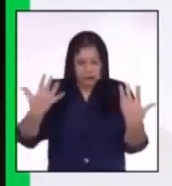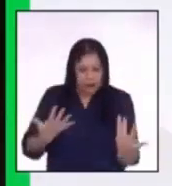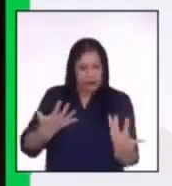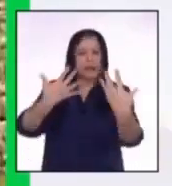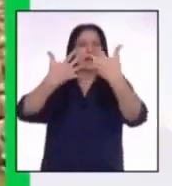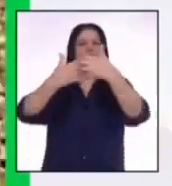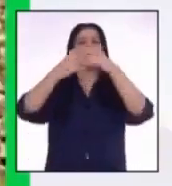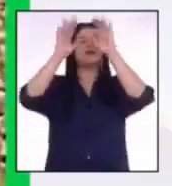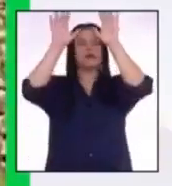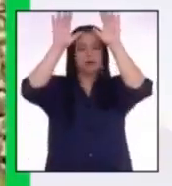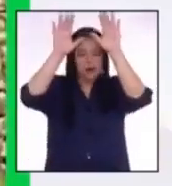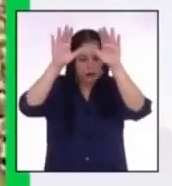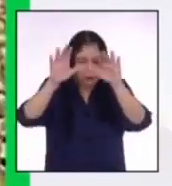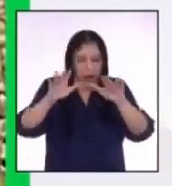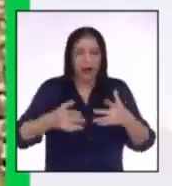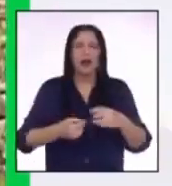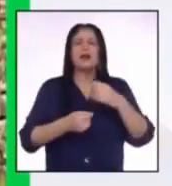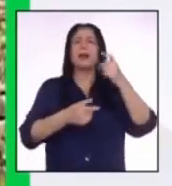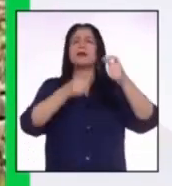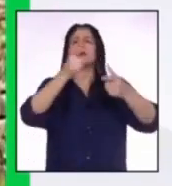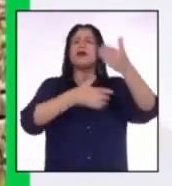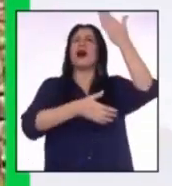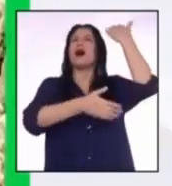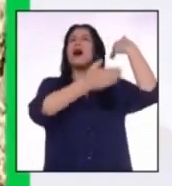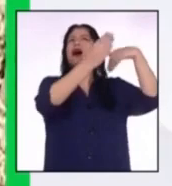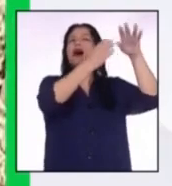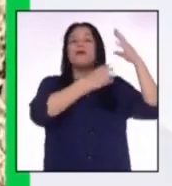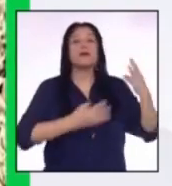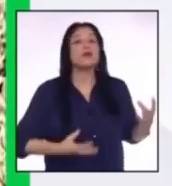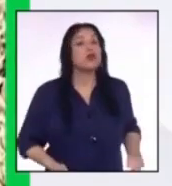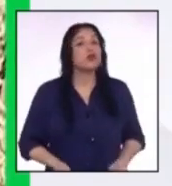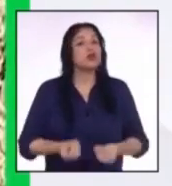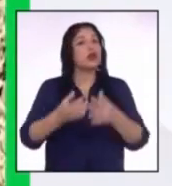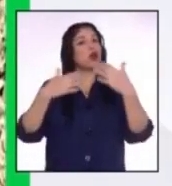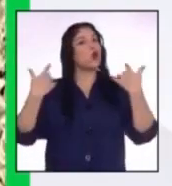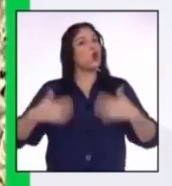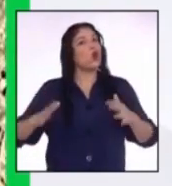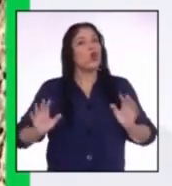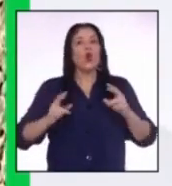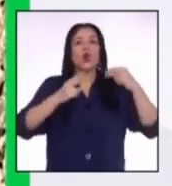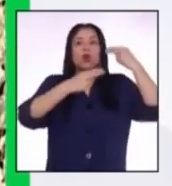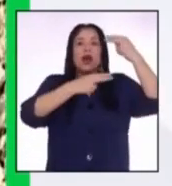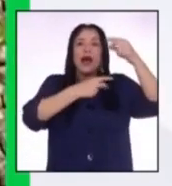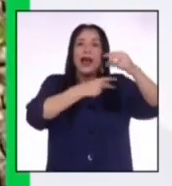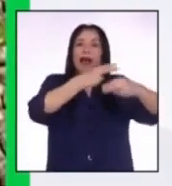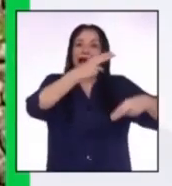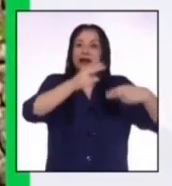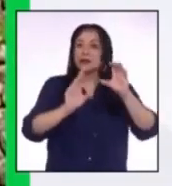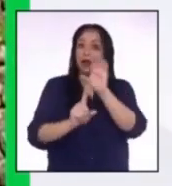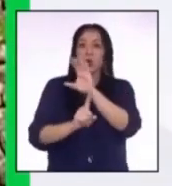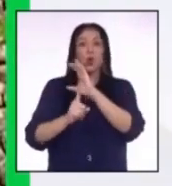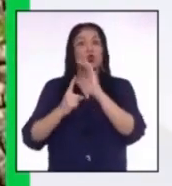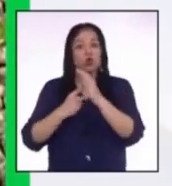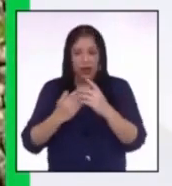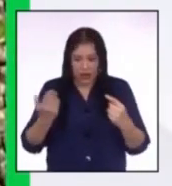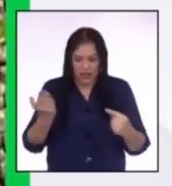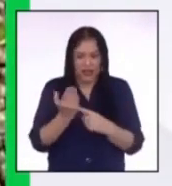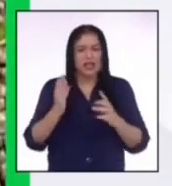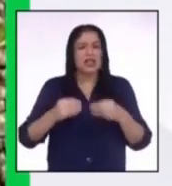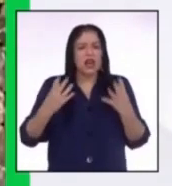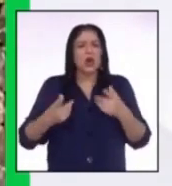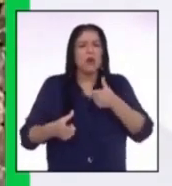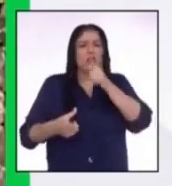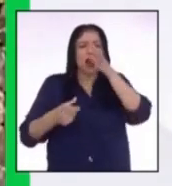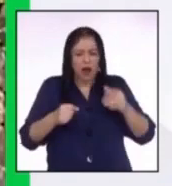sagrada nuestros antepasados nos dejaron una admirable herencia cultural y técnica de la crianza